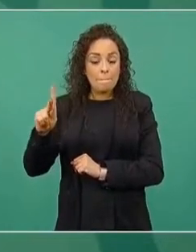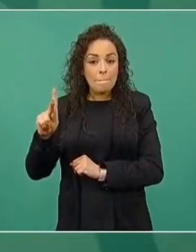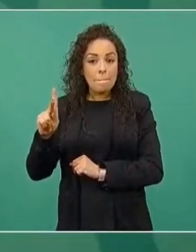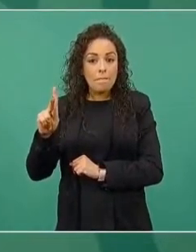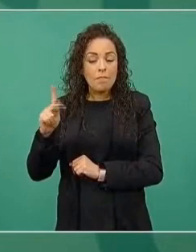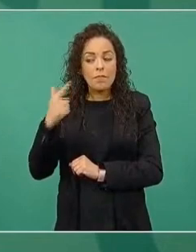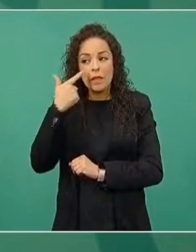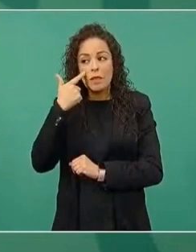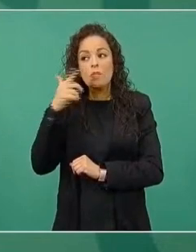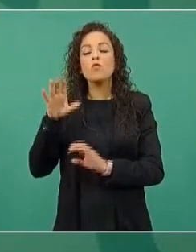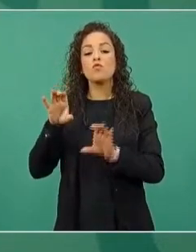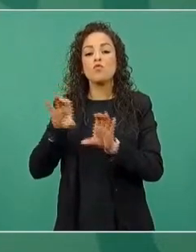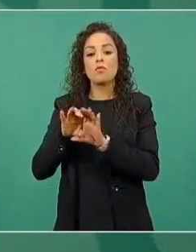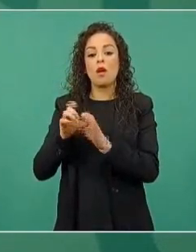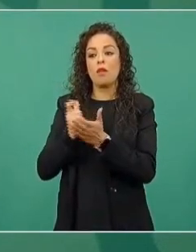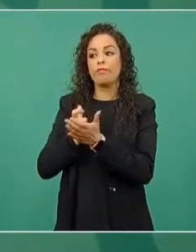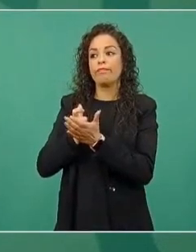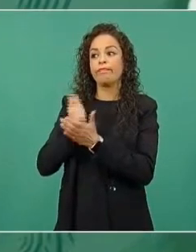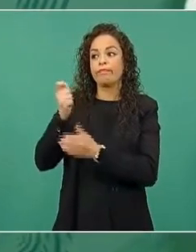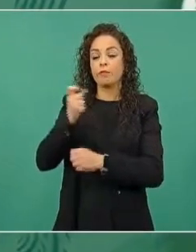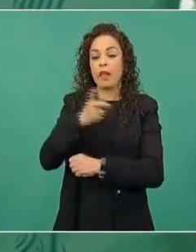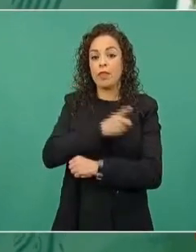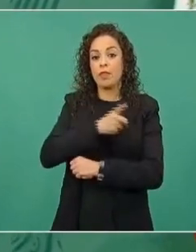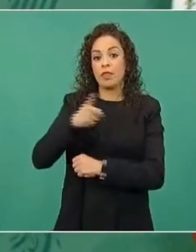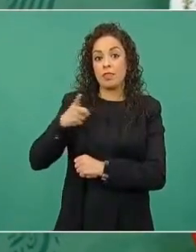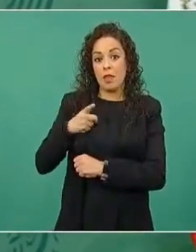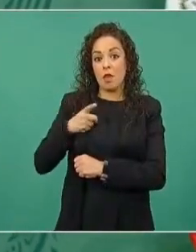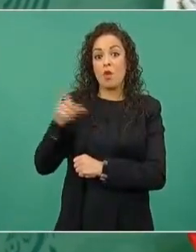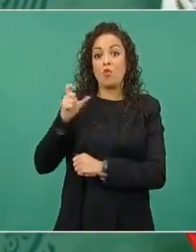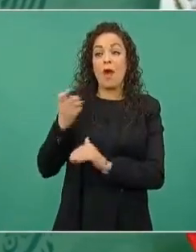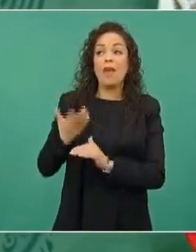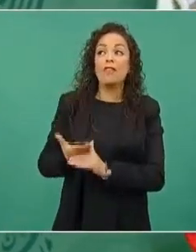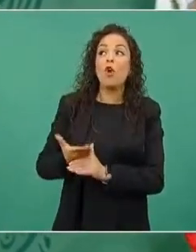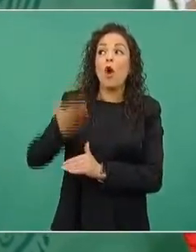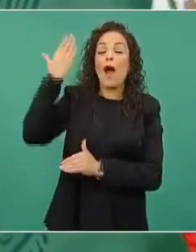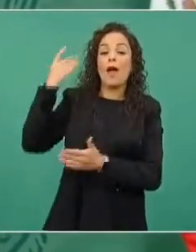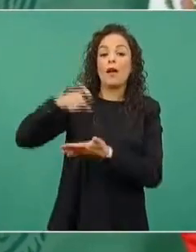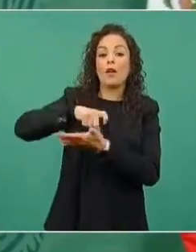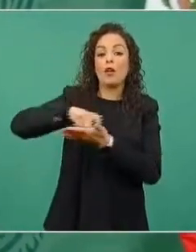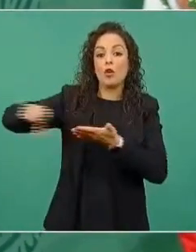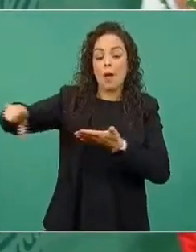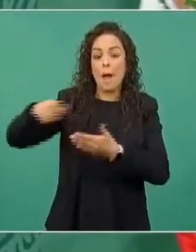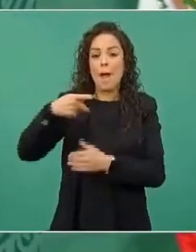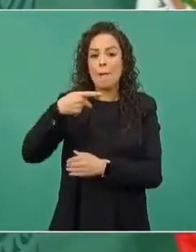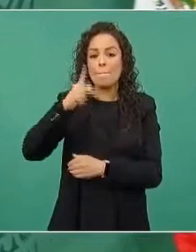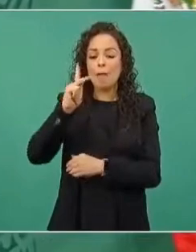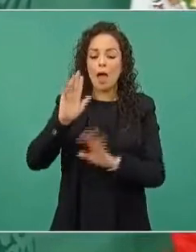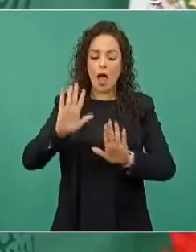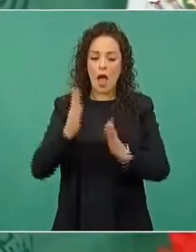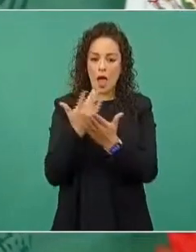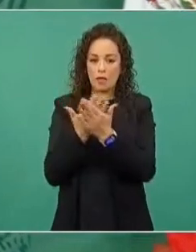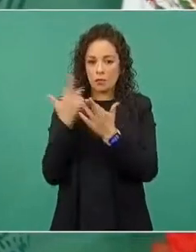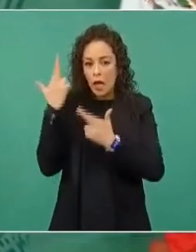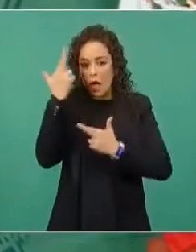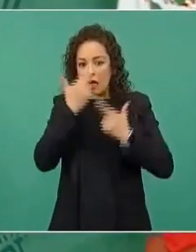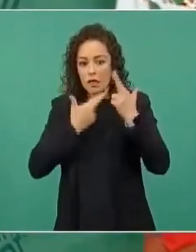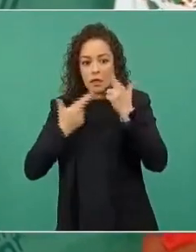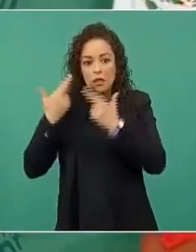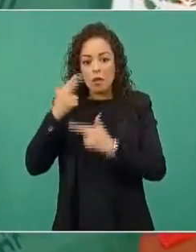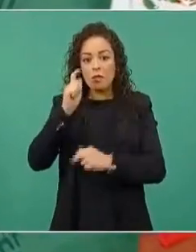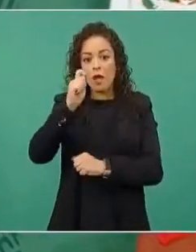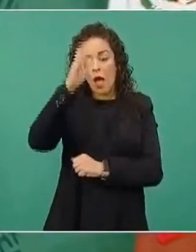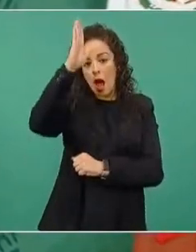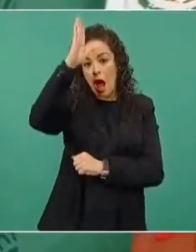tiempos que se contrajo, pero todo depende del convenio, de